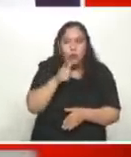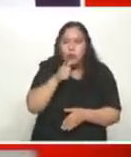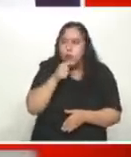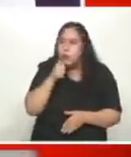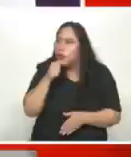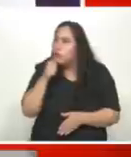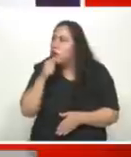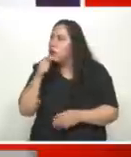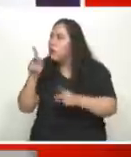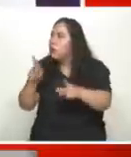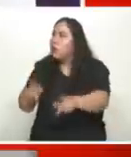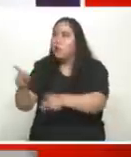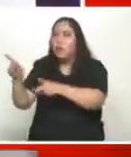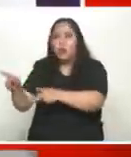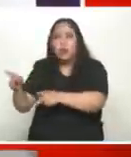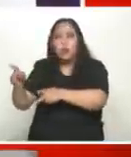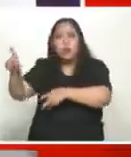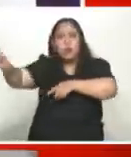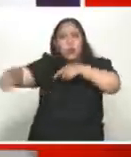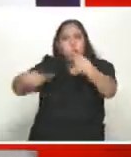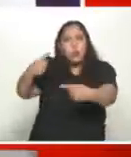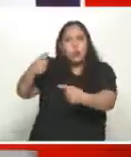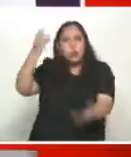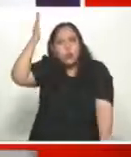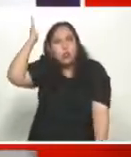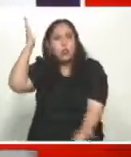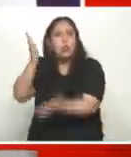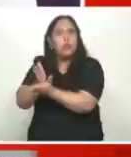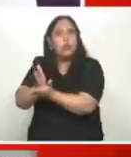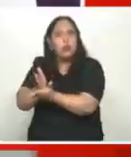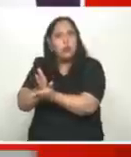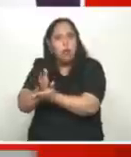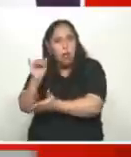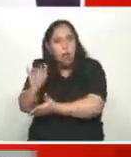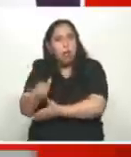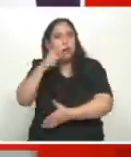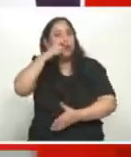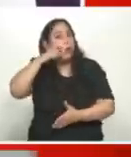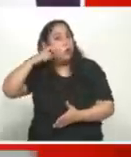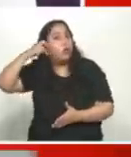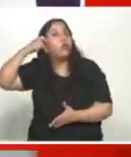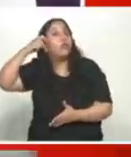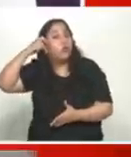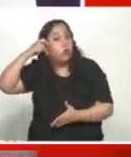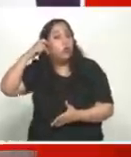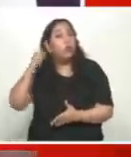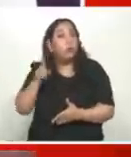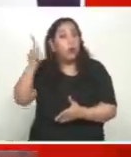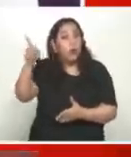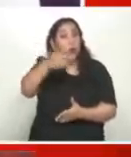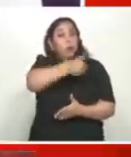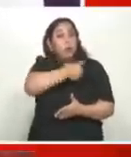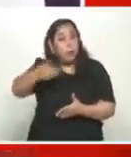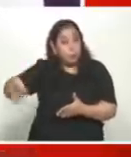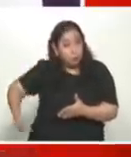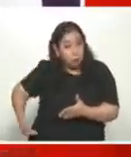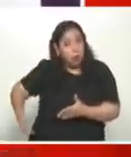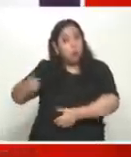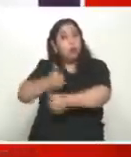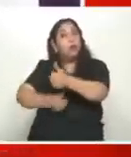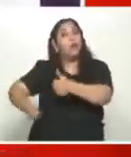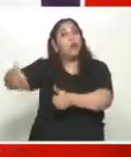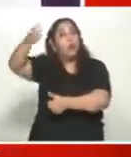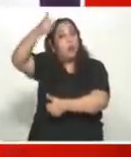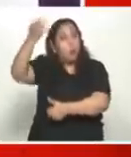evitarlo. Hay que crear los espacios. Xiomara llega a la presidencia de la República protestando